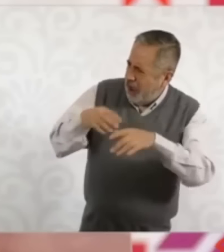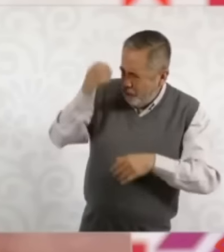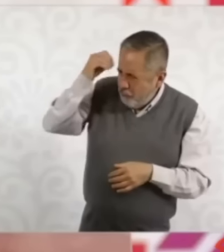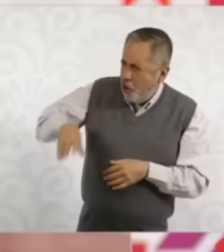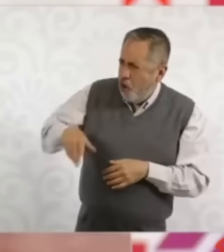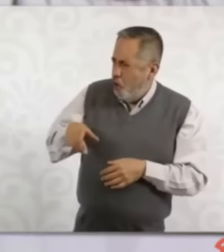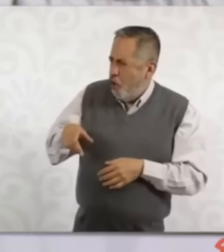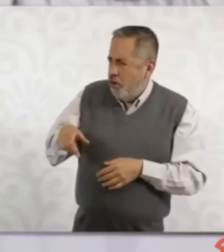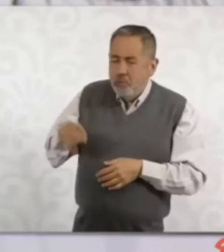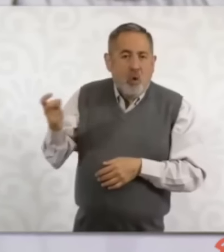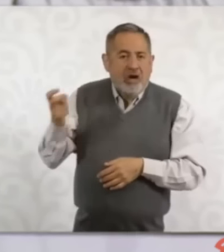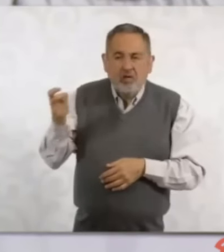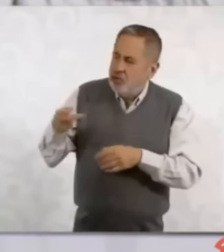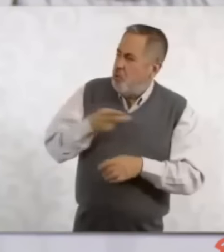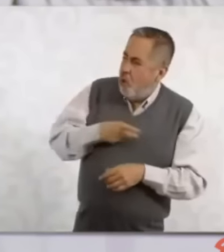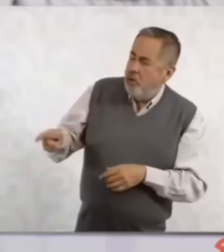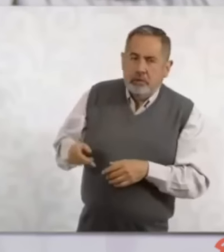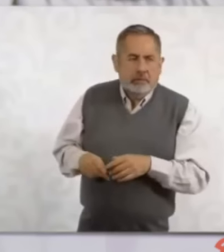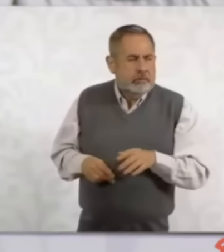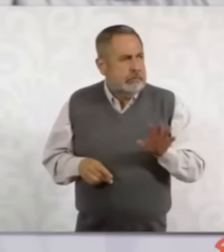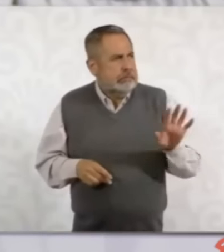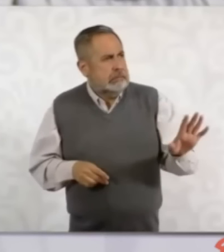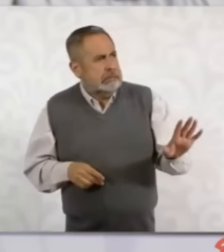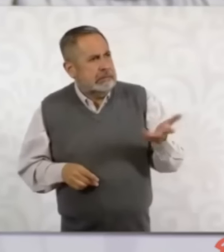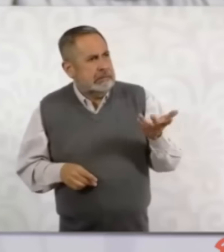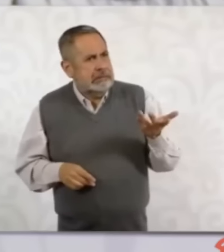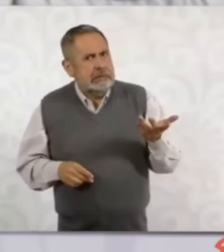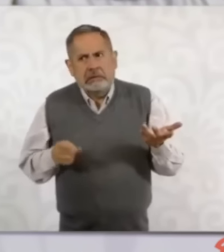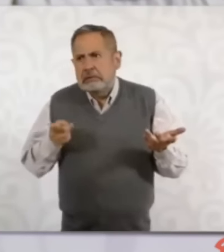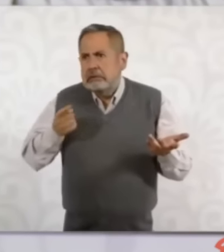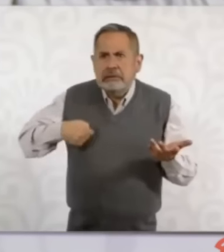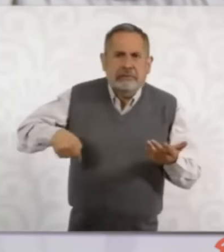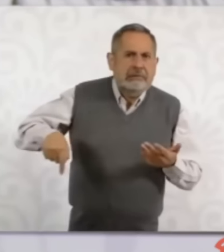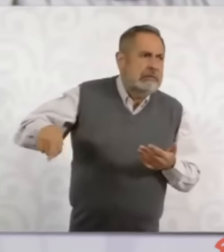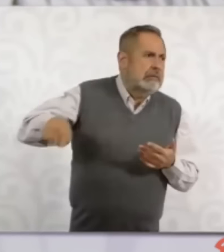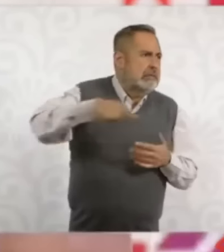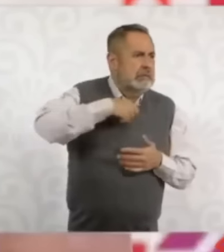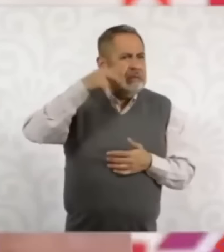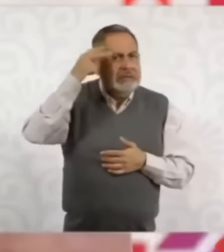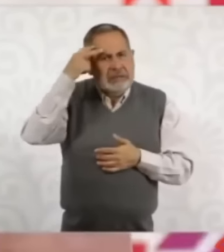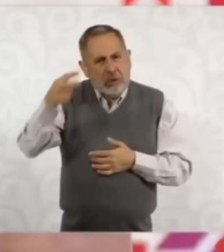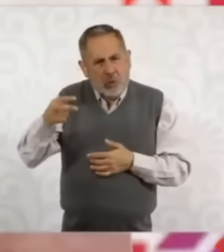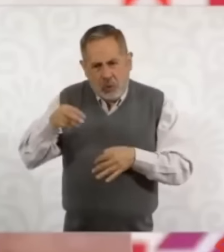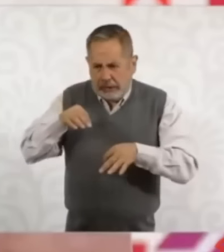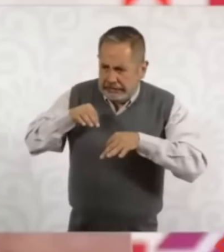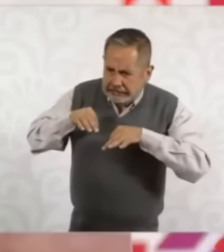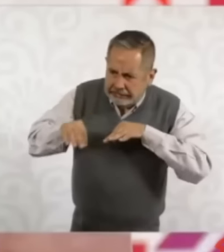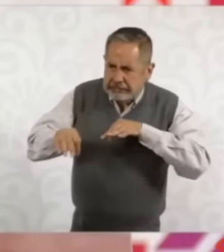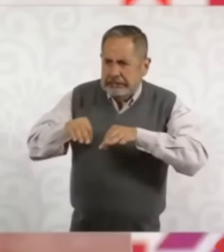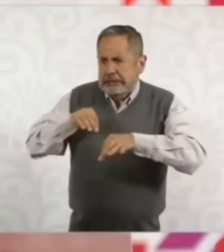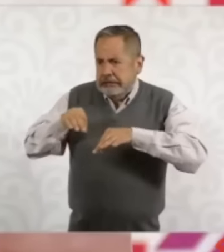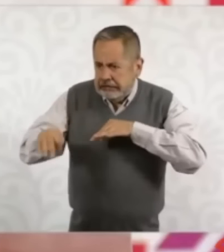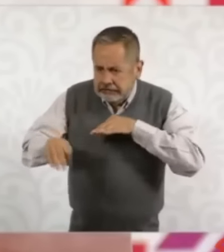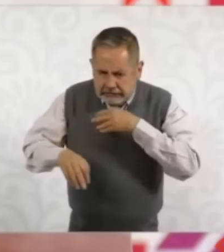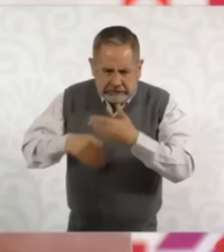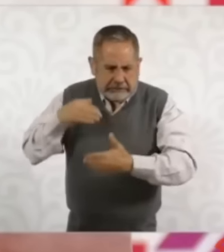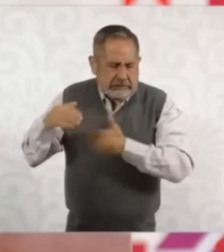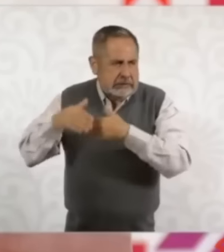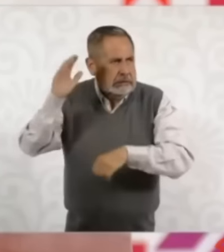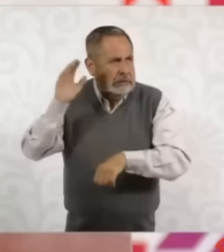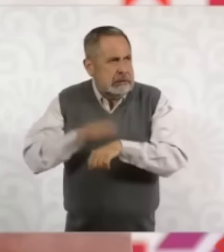Cuando si alguien trabaja, pues es justamente el que vive en la pobreza. Es un sistema